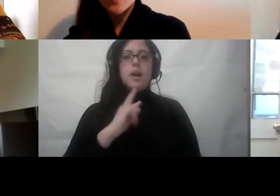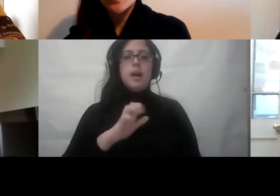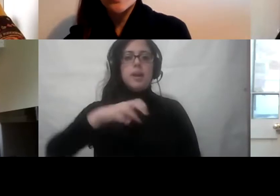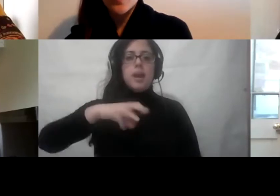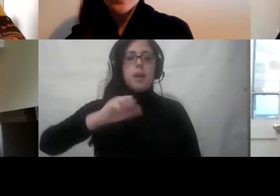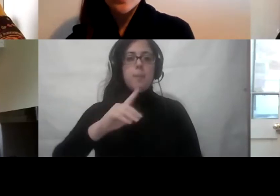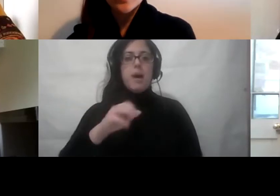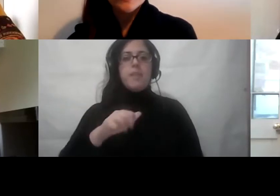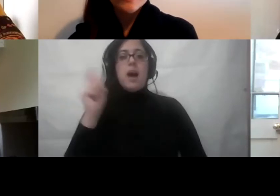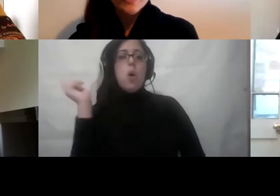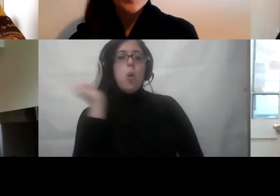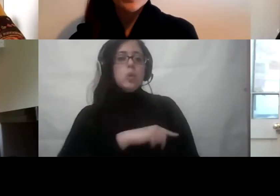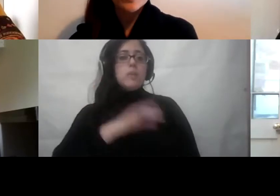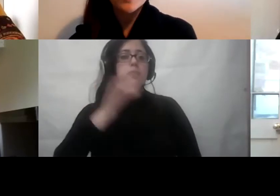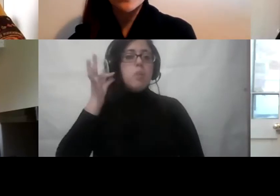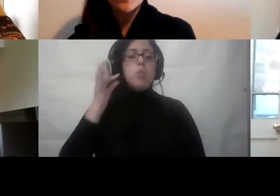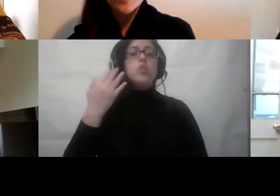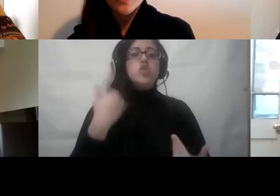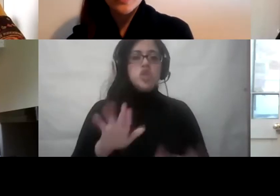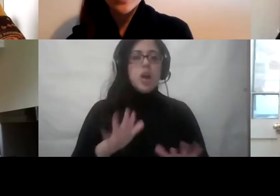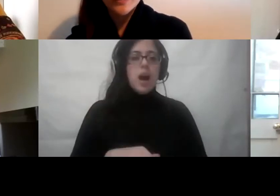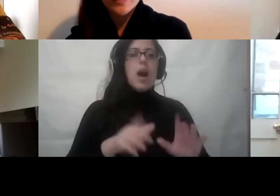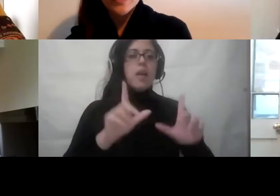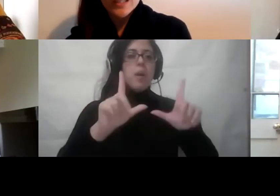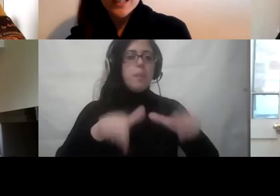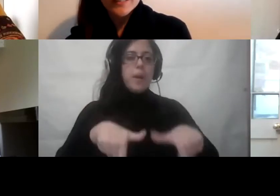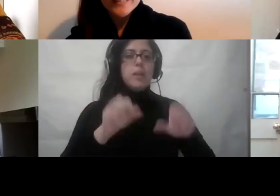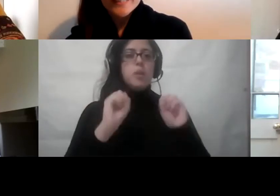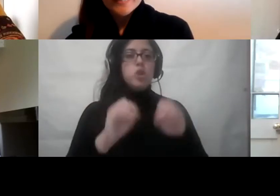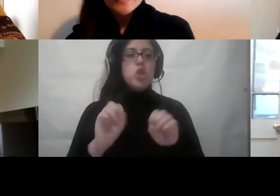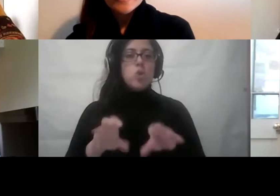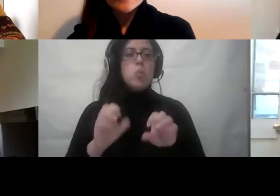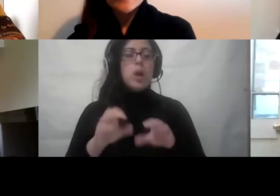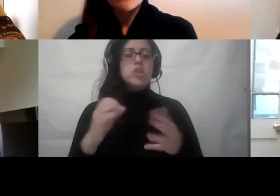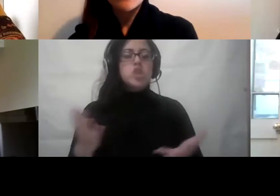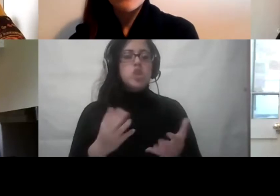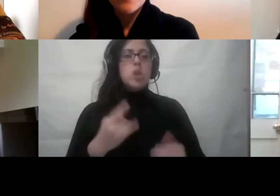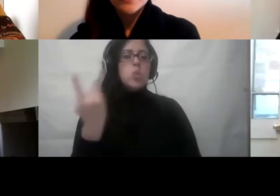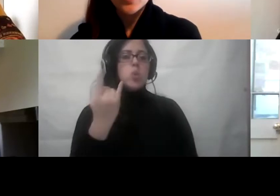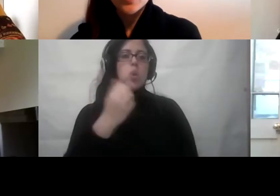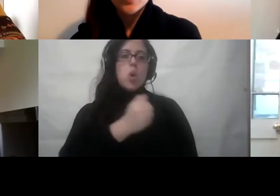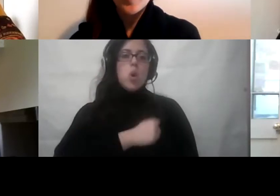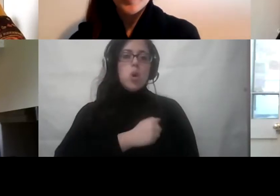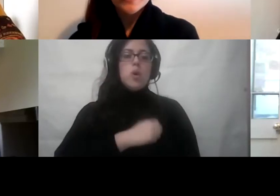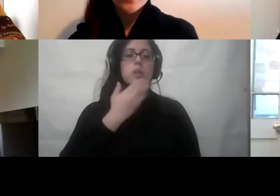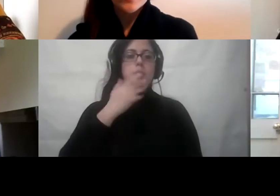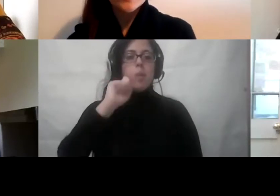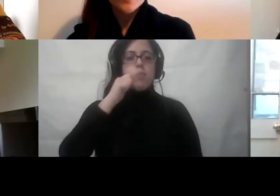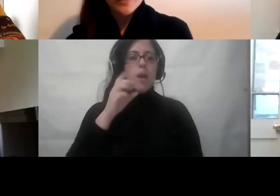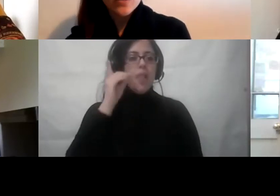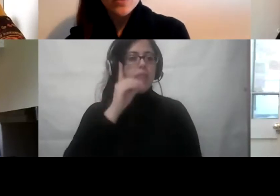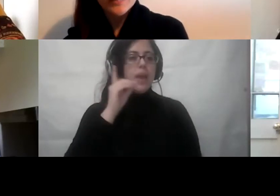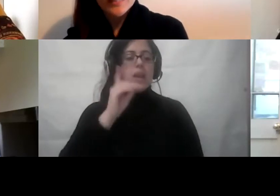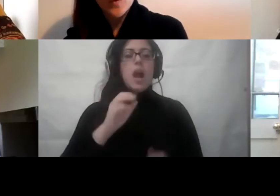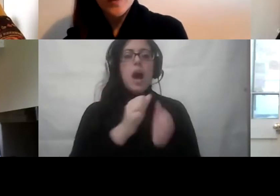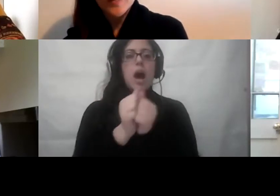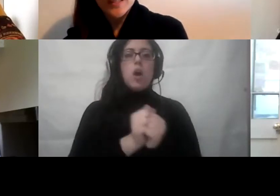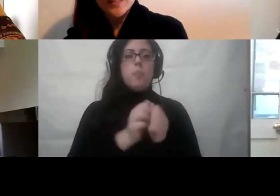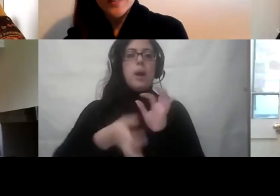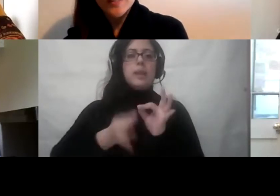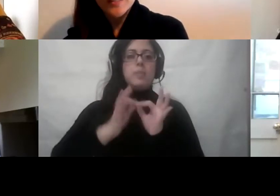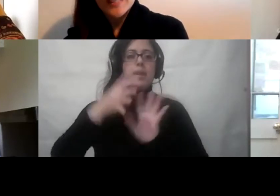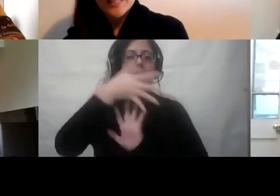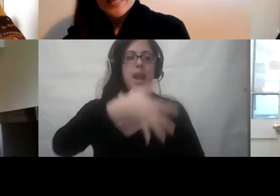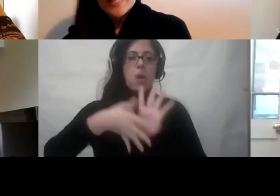Sociales, Facultad de Educación de la Pontificia Universidad Católica de Chile. Daniela Farfán nos acompaña con la interpretación de lengua de